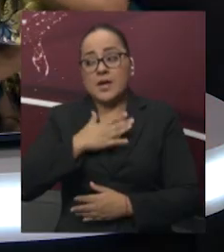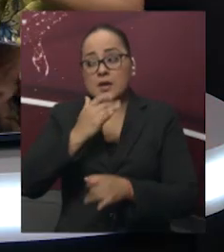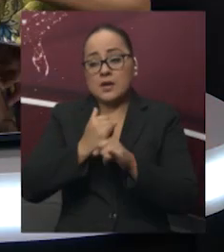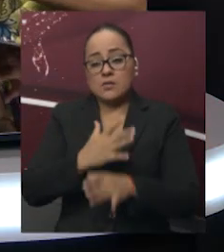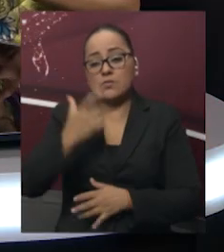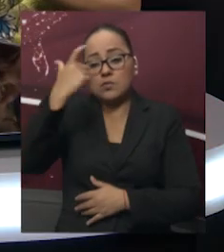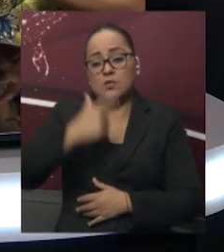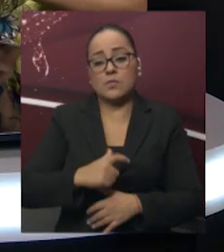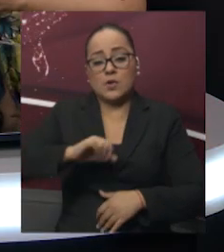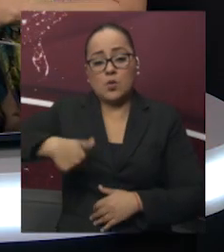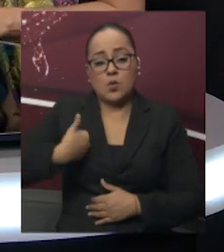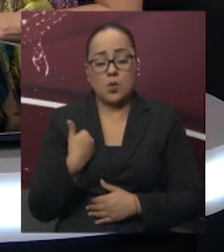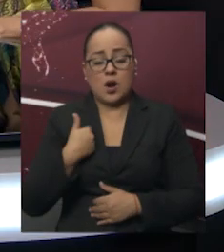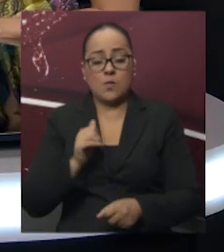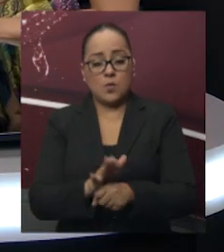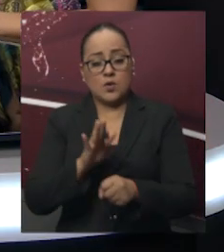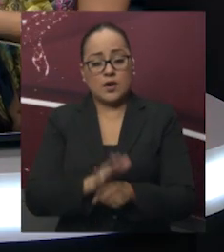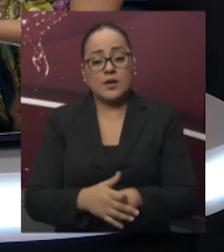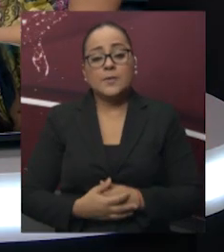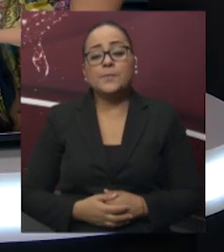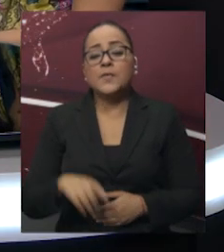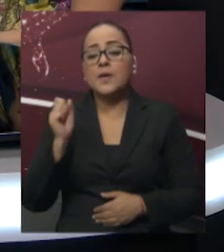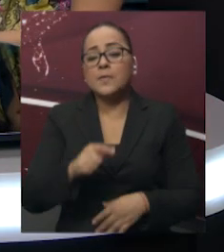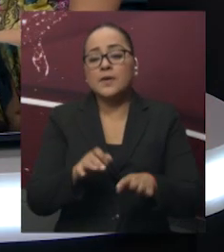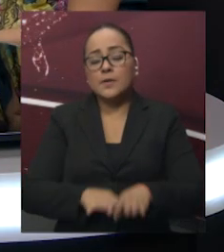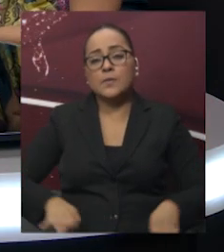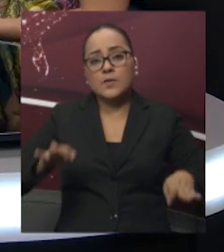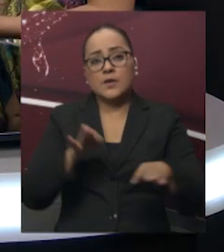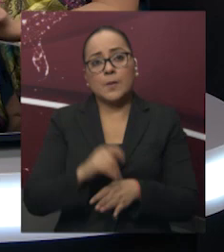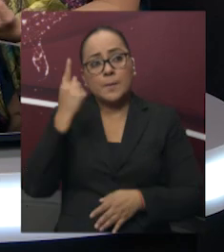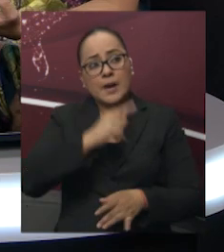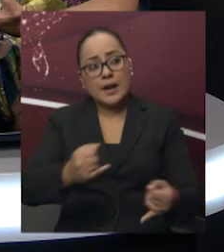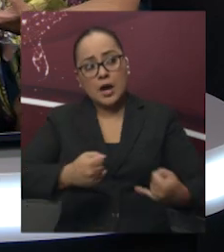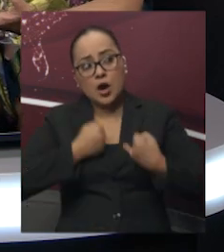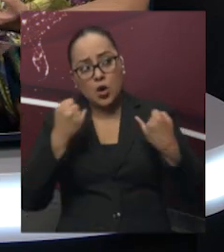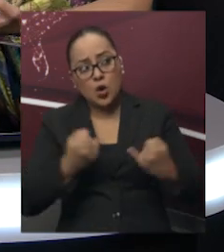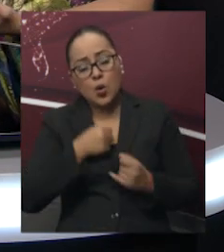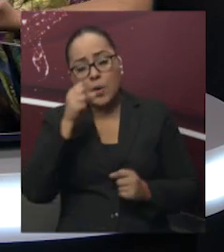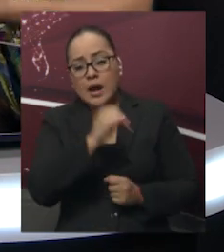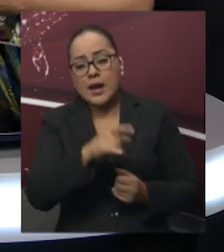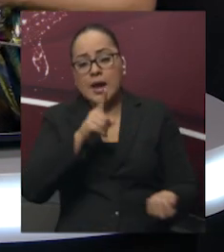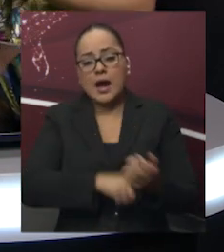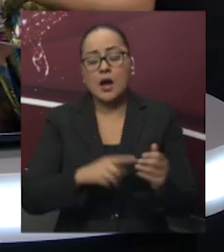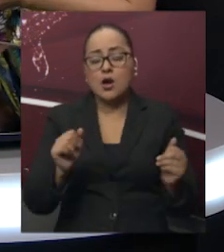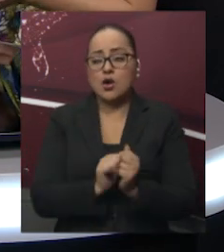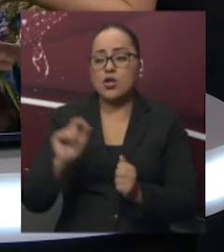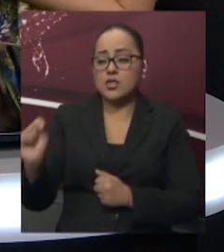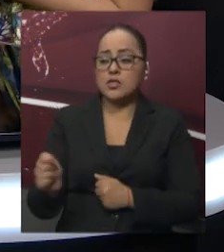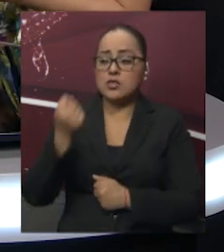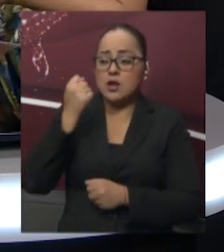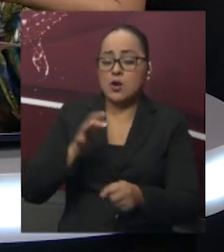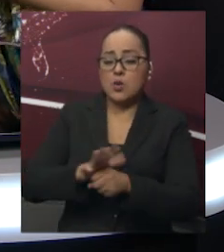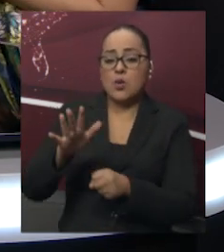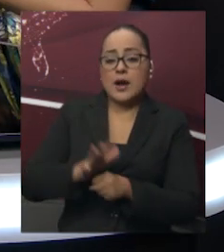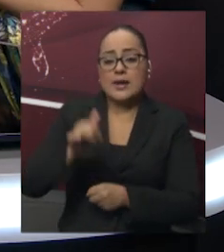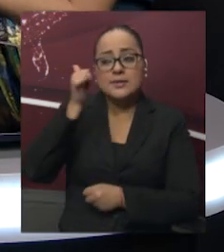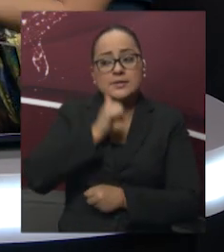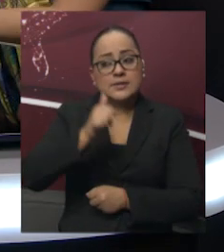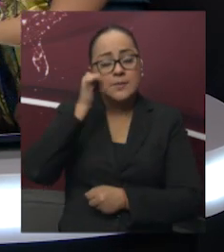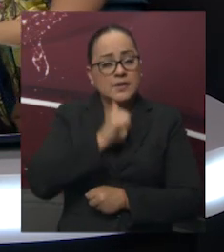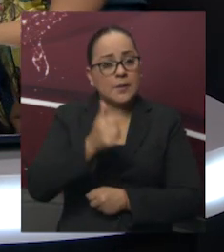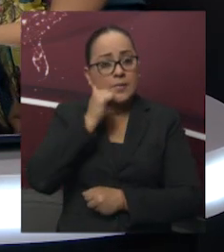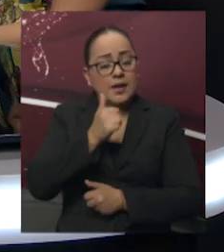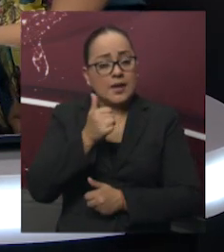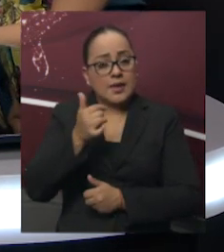Es muy importante, sobre todo para las generaciones más jóvenes que crecen con la tecnología y que vemos con los teléfonos